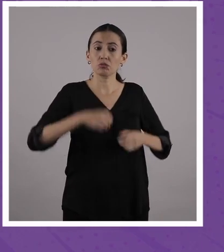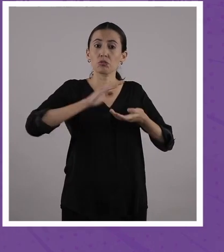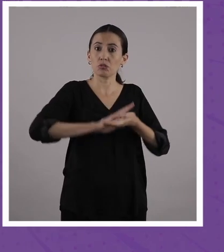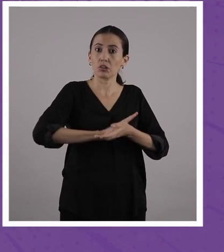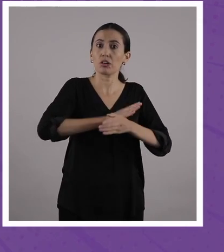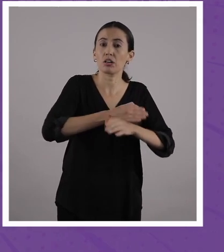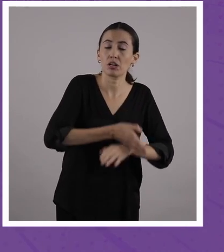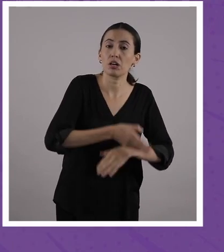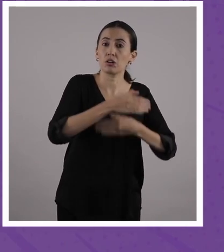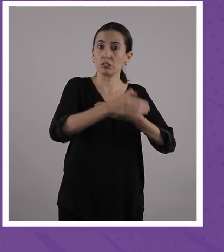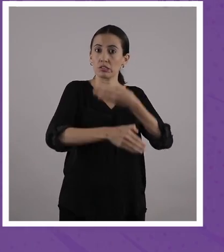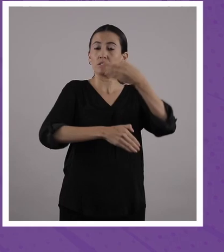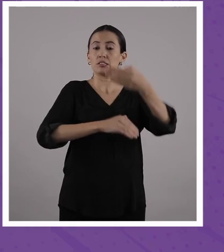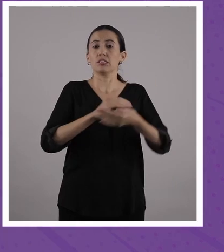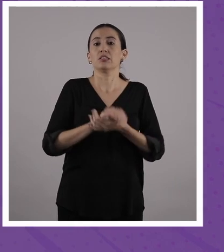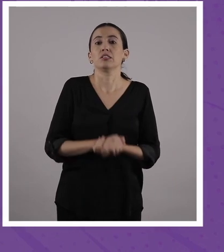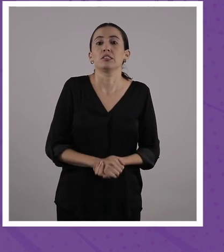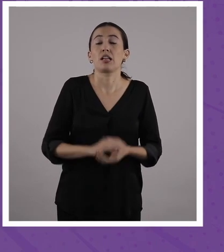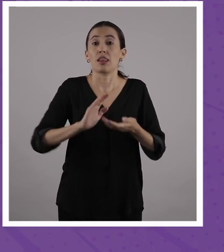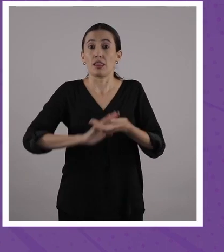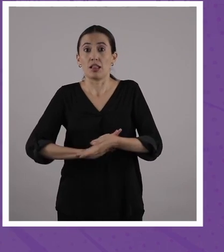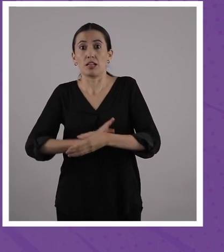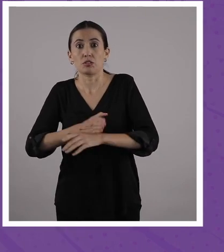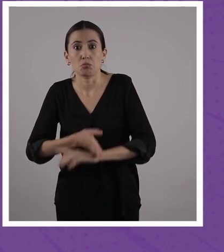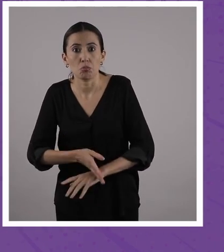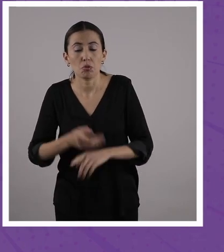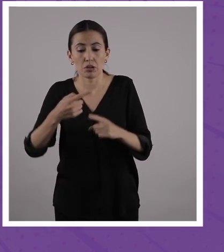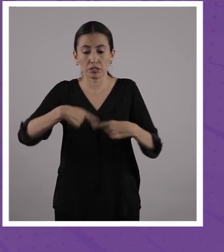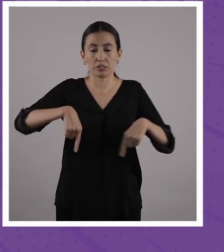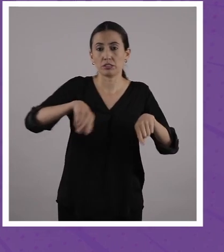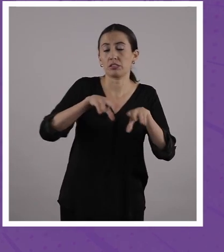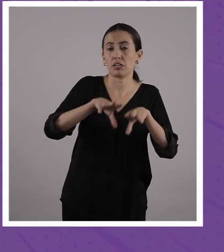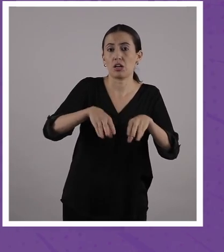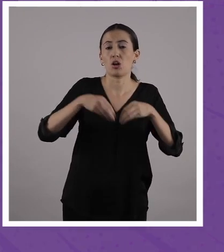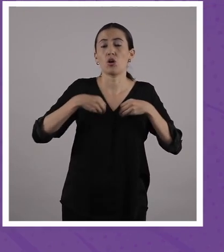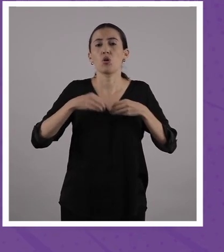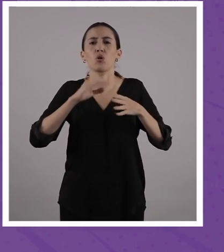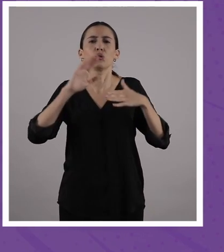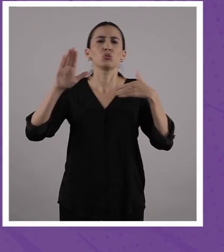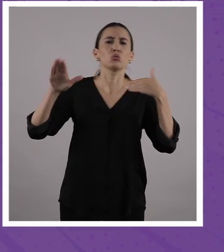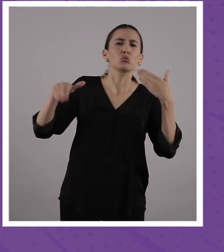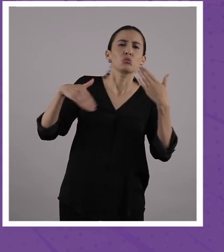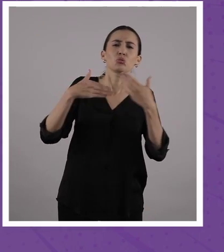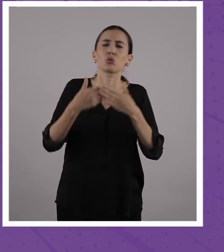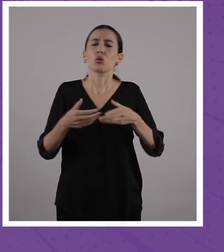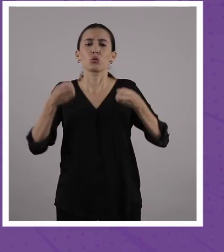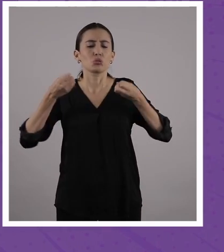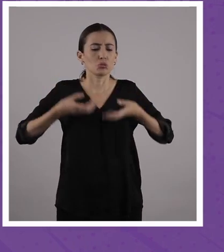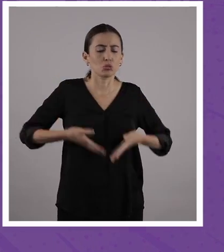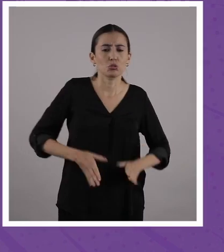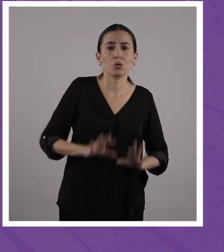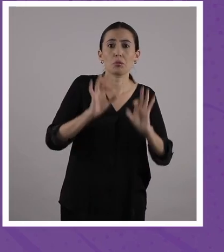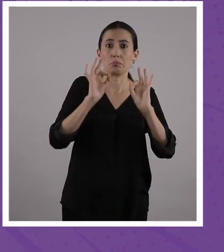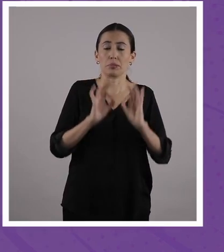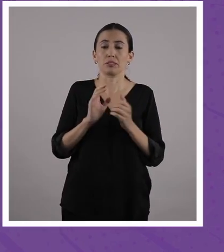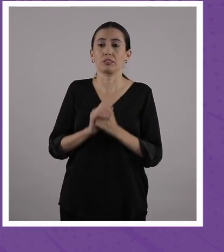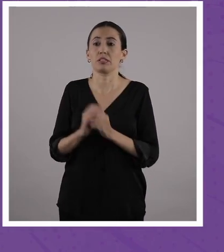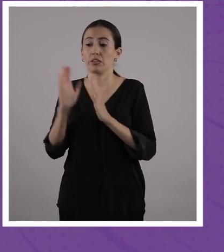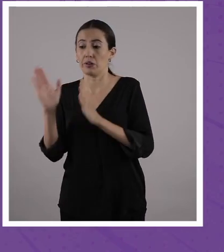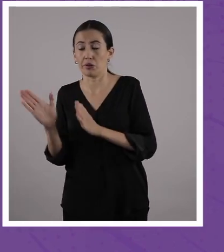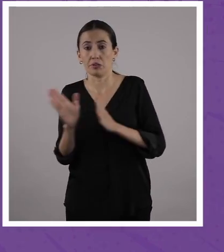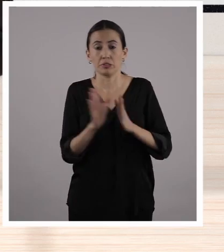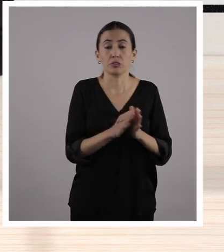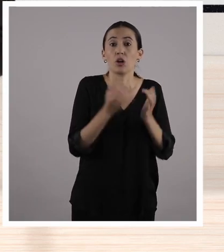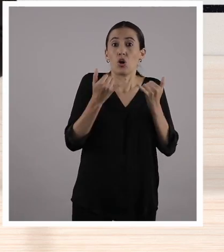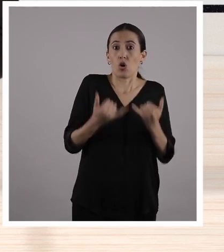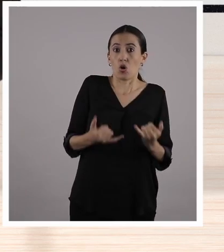y fueron a vivir en el Valle Fértil. Después fundaron un pueblo del cual nacieron todos los hombres de la tierra.